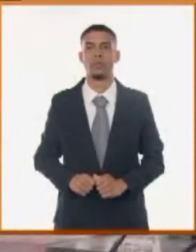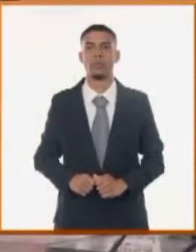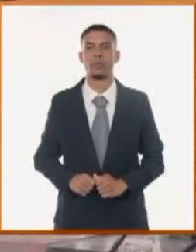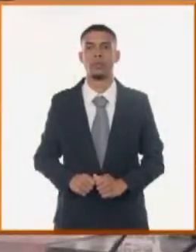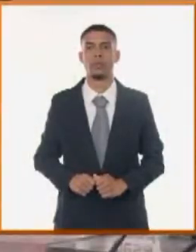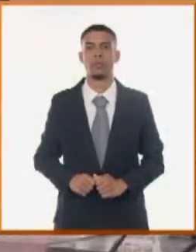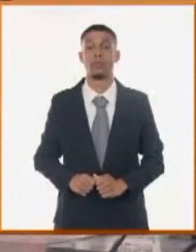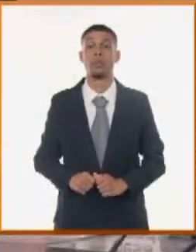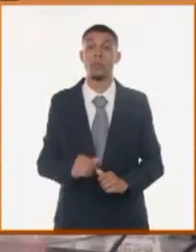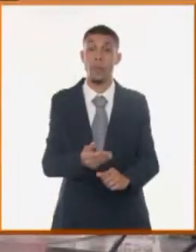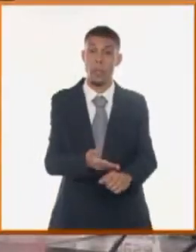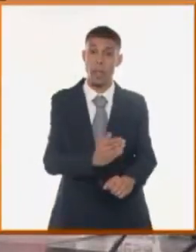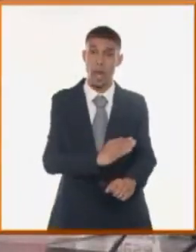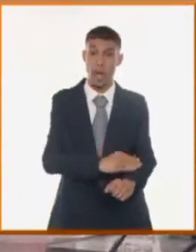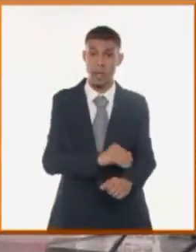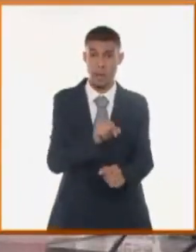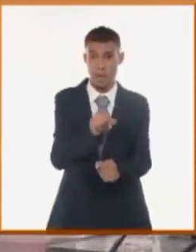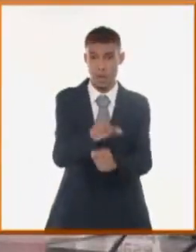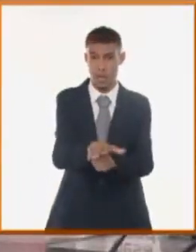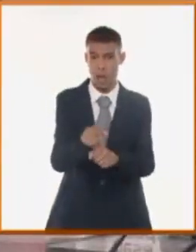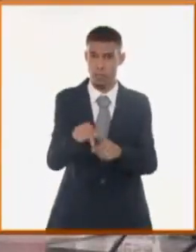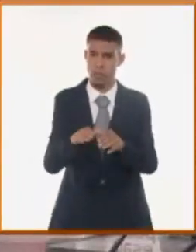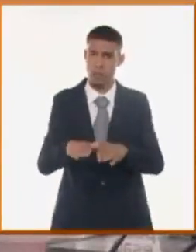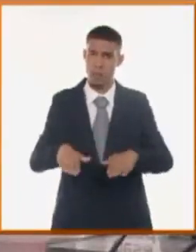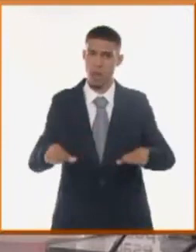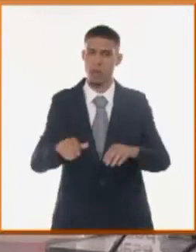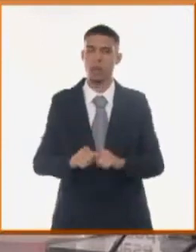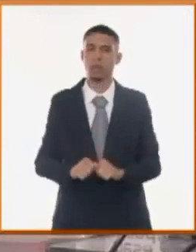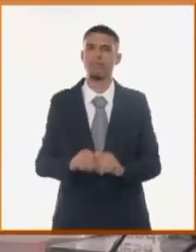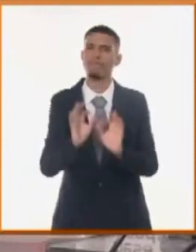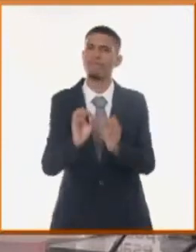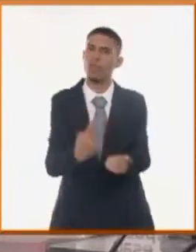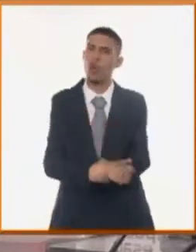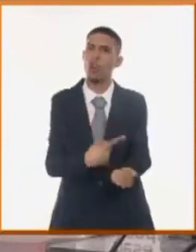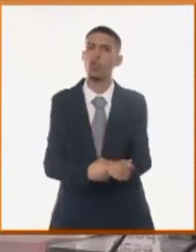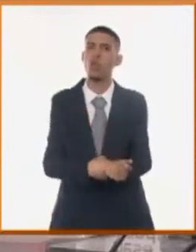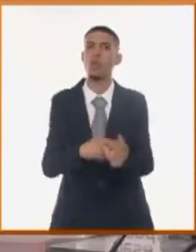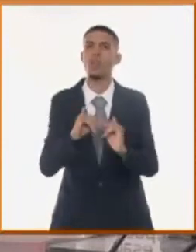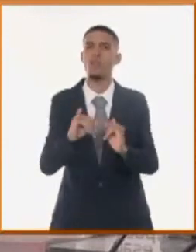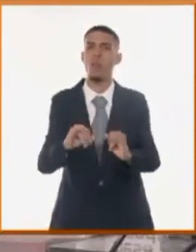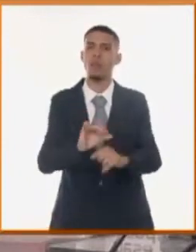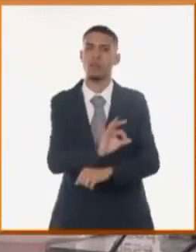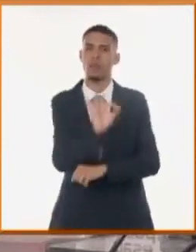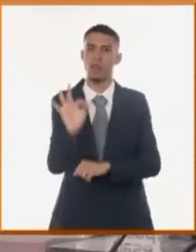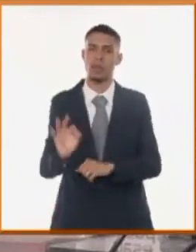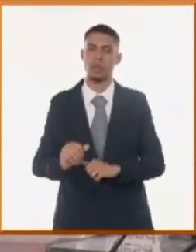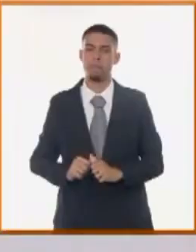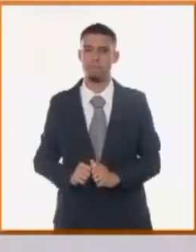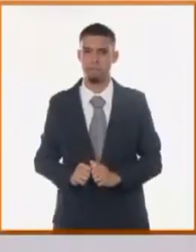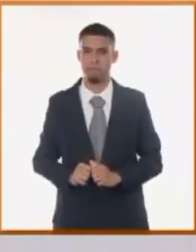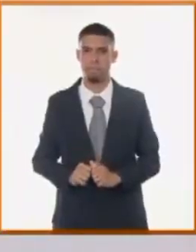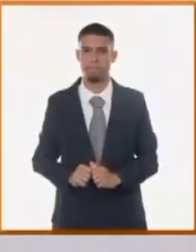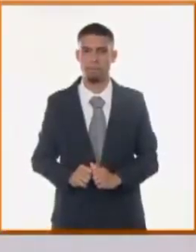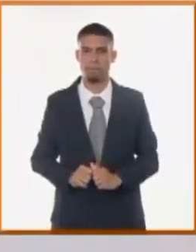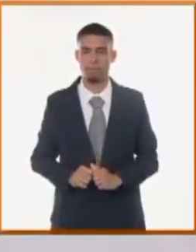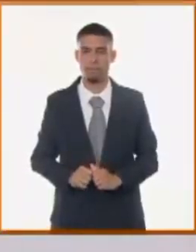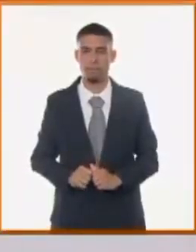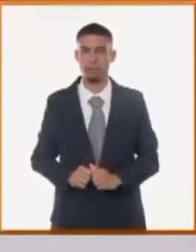Y antes de ir al tema de esta tarde, vamos, como es habitual, a nuestra sección La Noticia del Día.